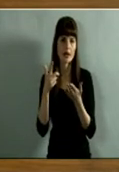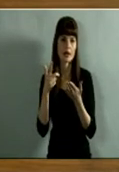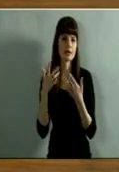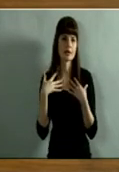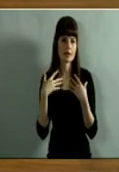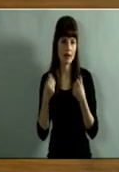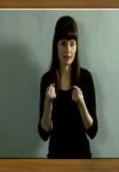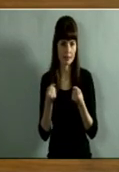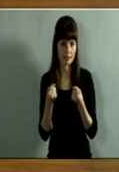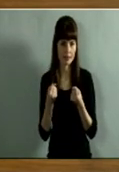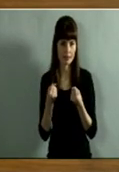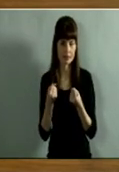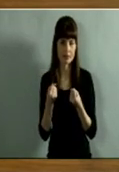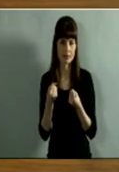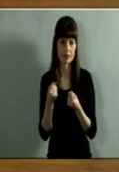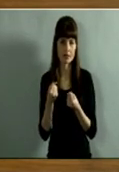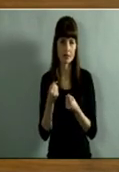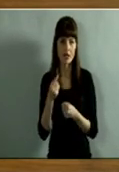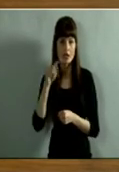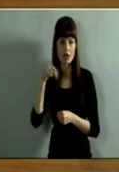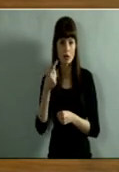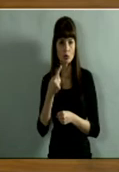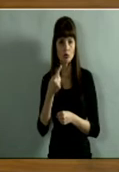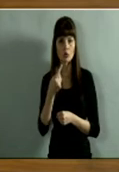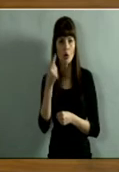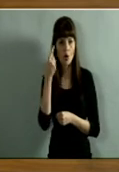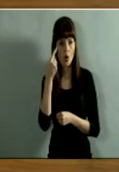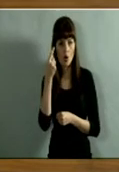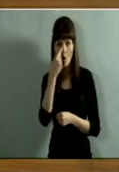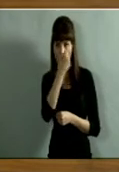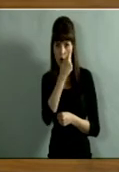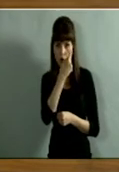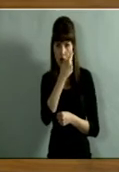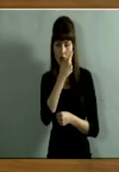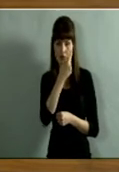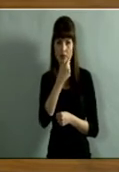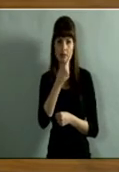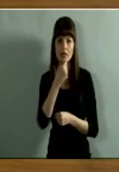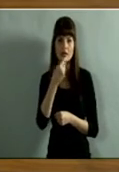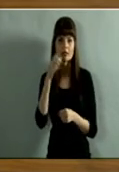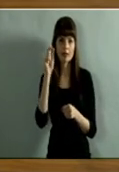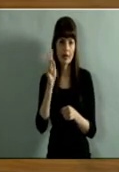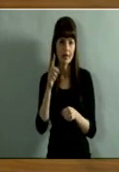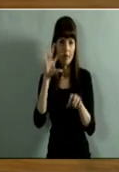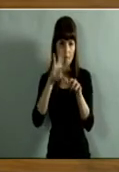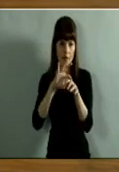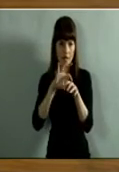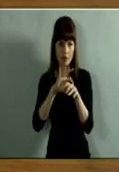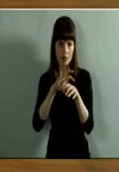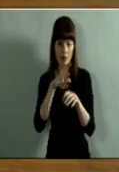Bueno. Quedé con el ojo derecho afectado en un 65%, por lo cual me dieron los papeles para hacer